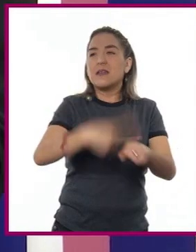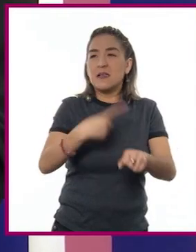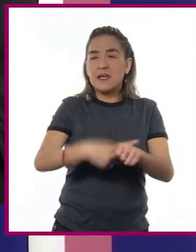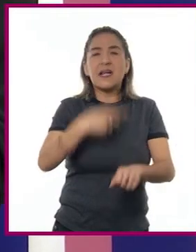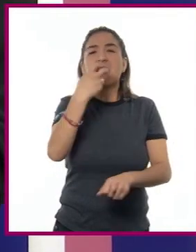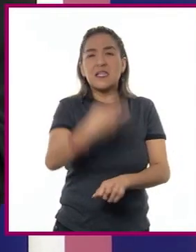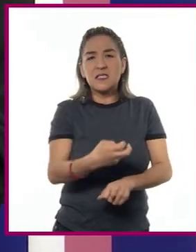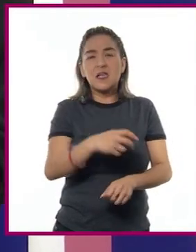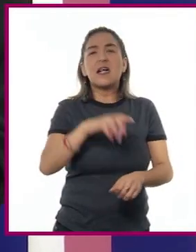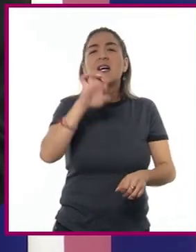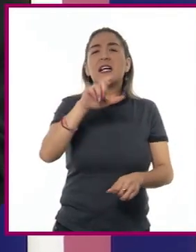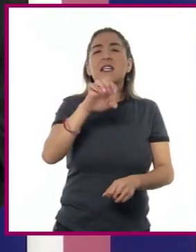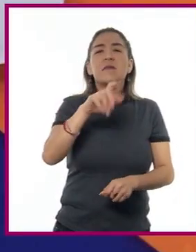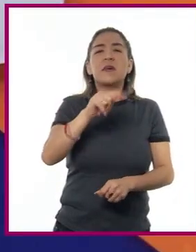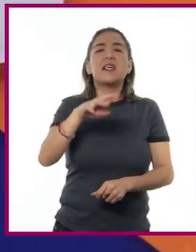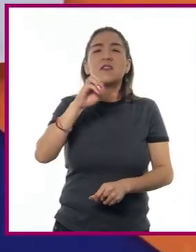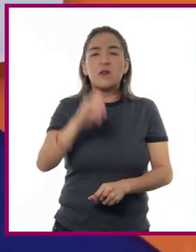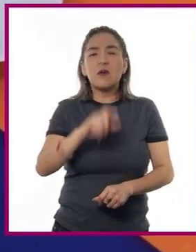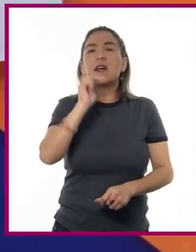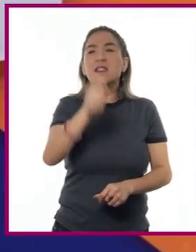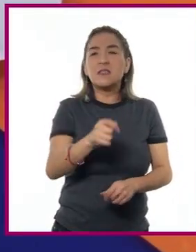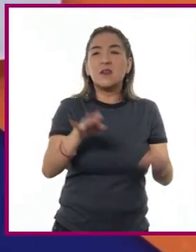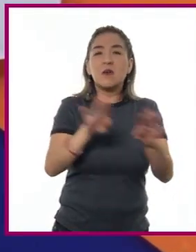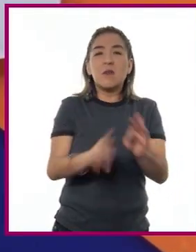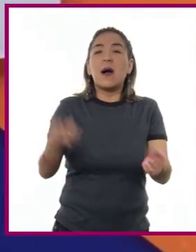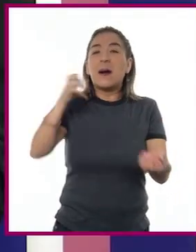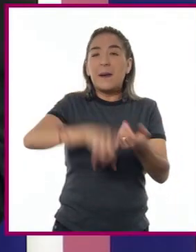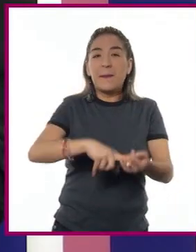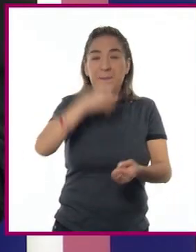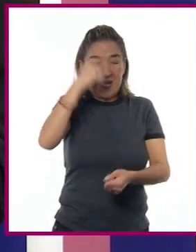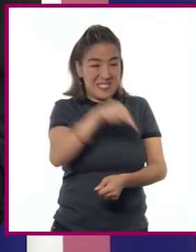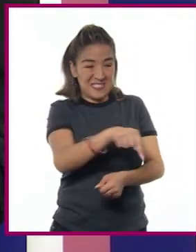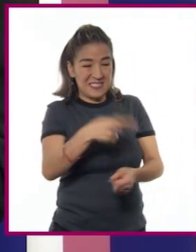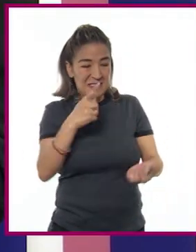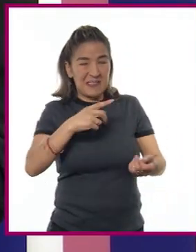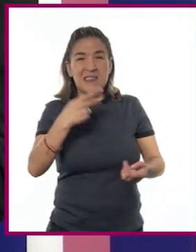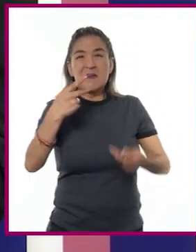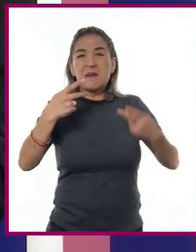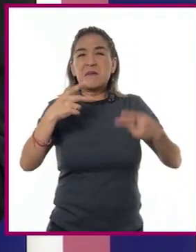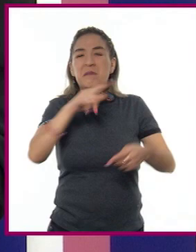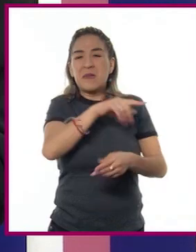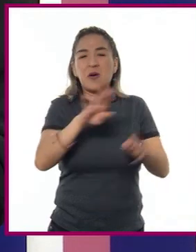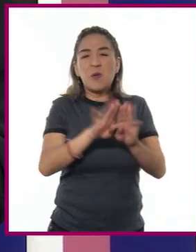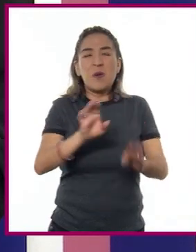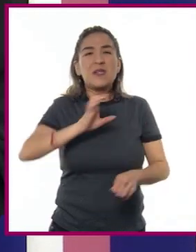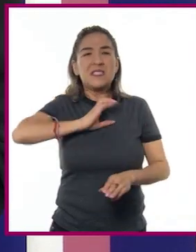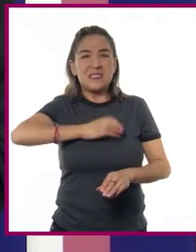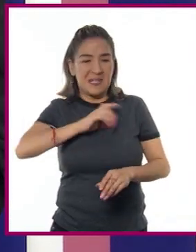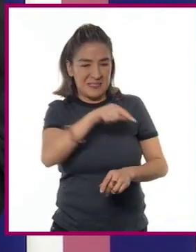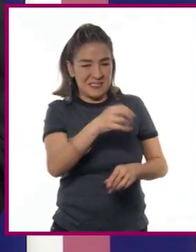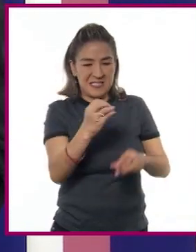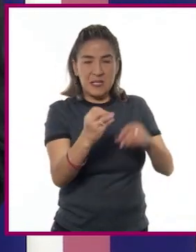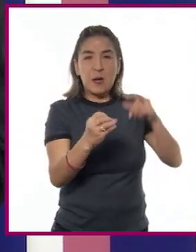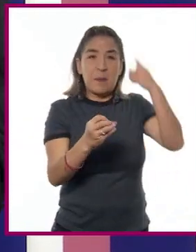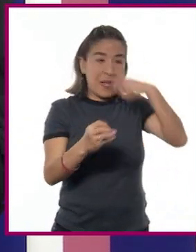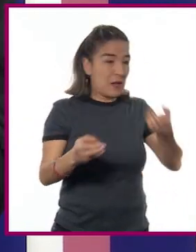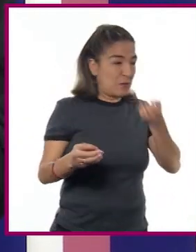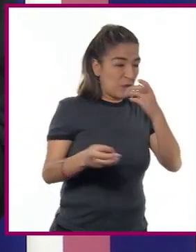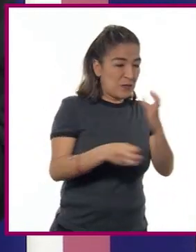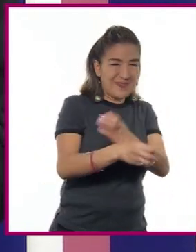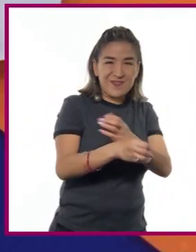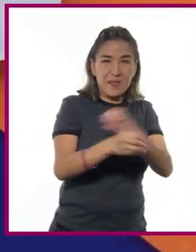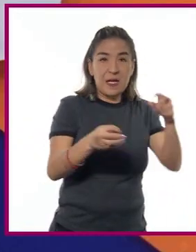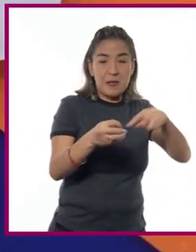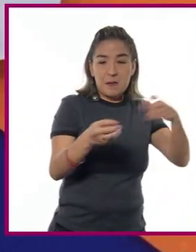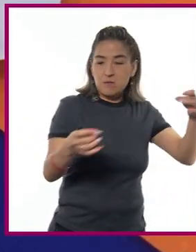Y esos elementos radioactivos lo que van a hacer es matar a las células cancerosas. Porque la energía que traen, eso